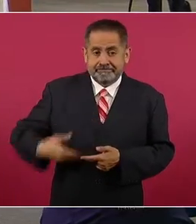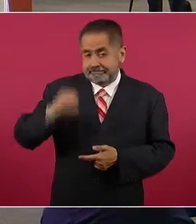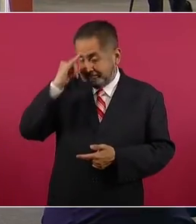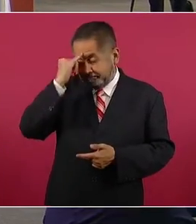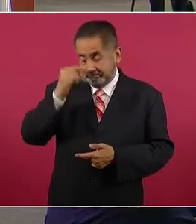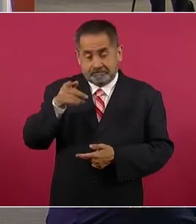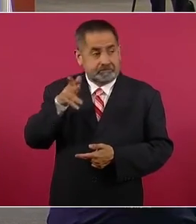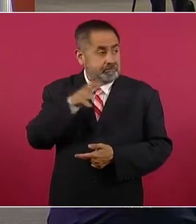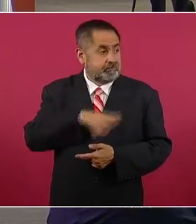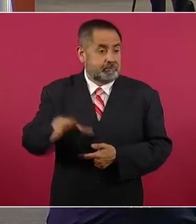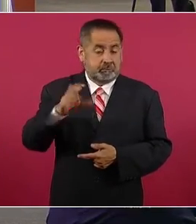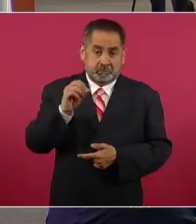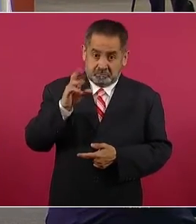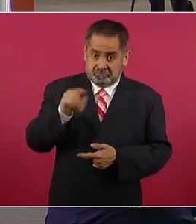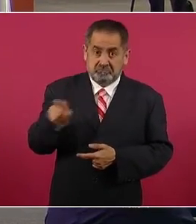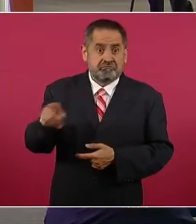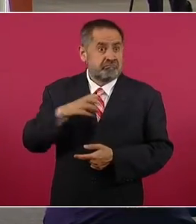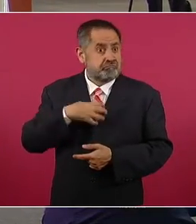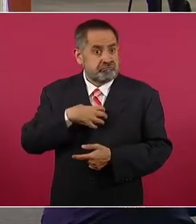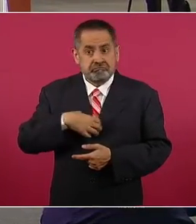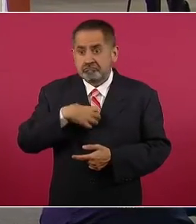Es un fenómeno.